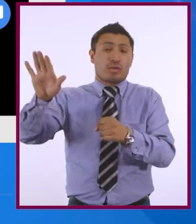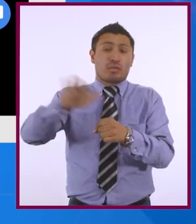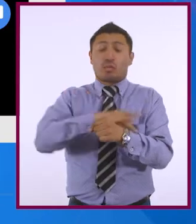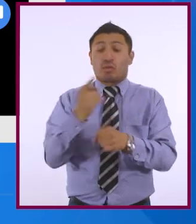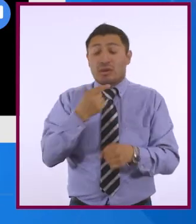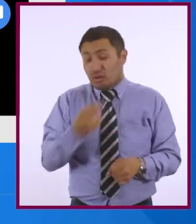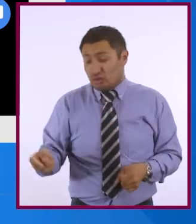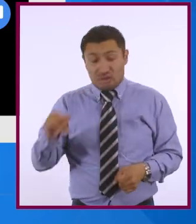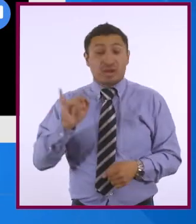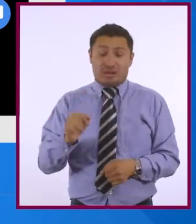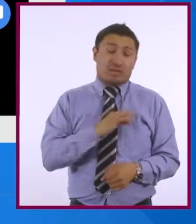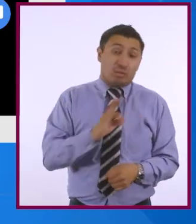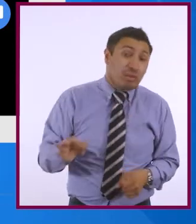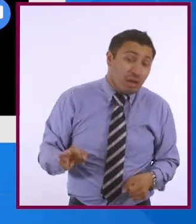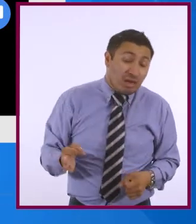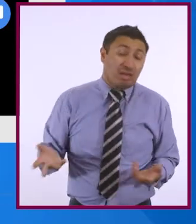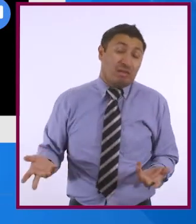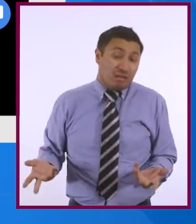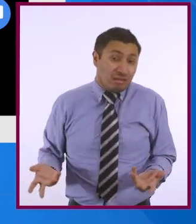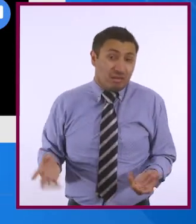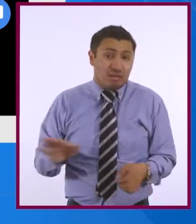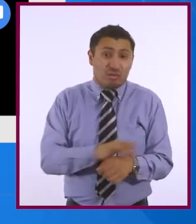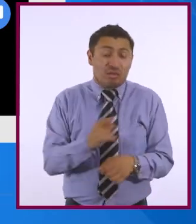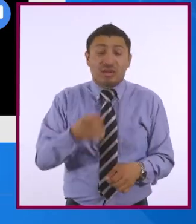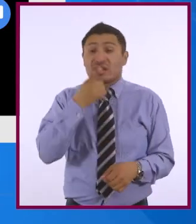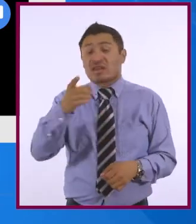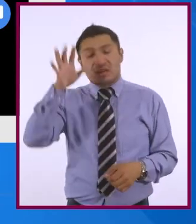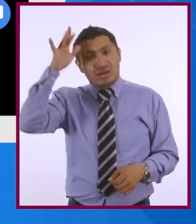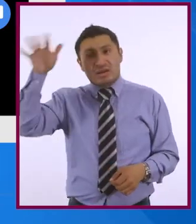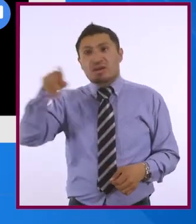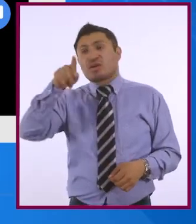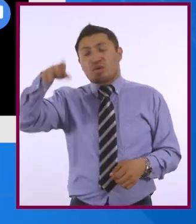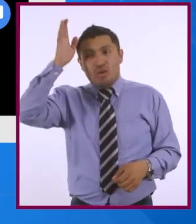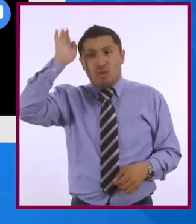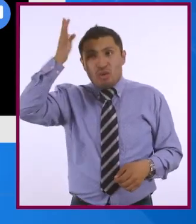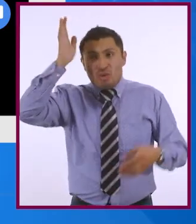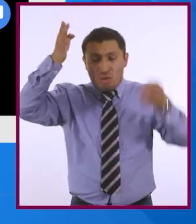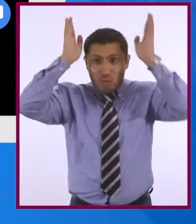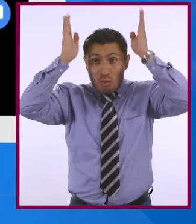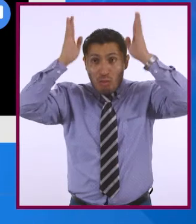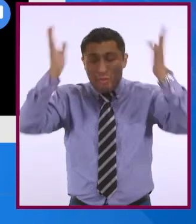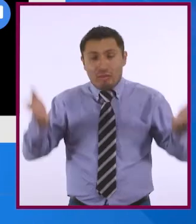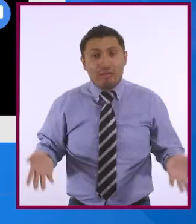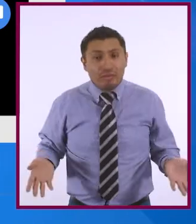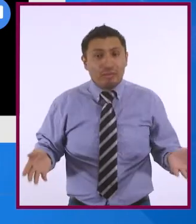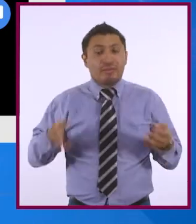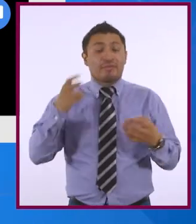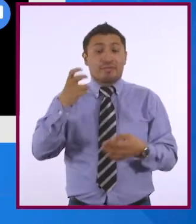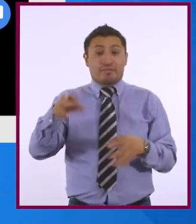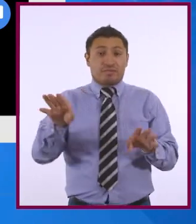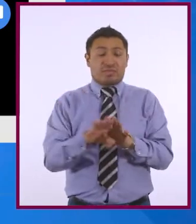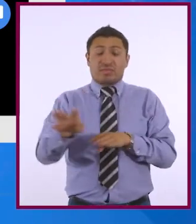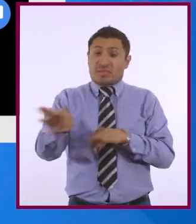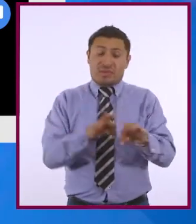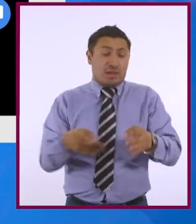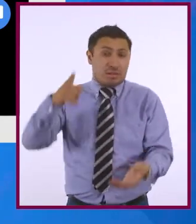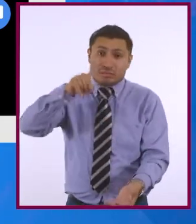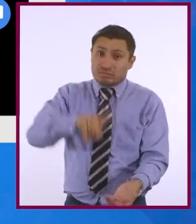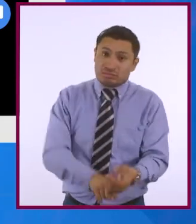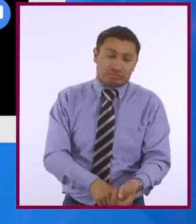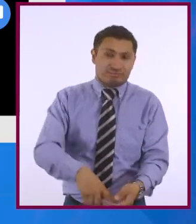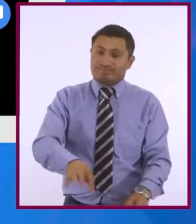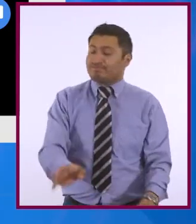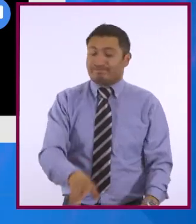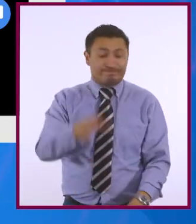qué se puede, ¿no? O ¿por qué puedes decirle a alguien eres un burro, ¿no? Eres una burra. Eso en un trabajo es